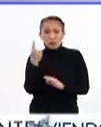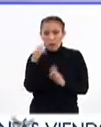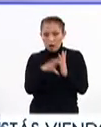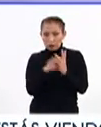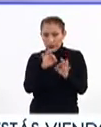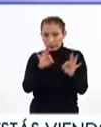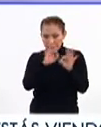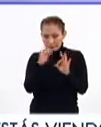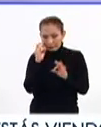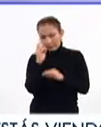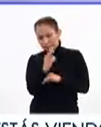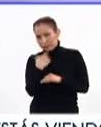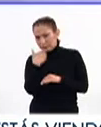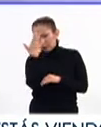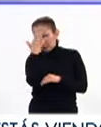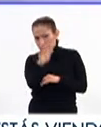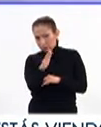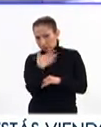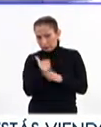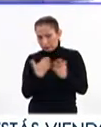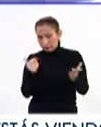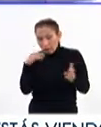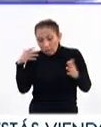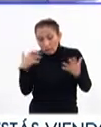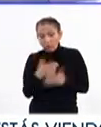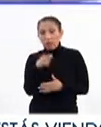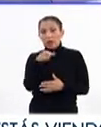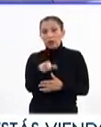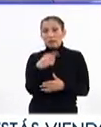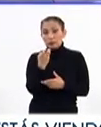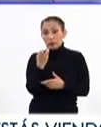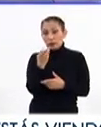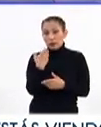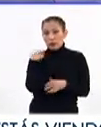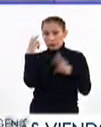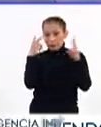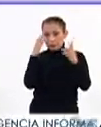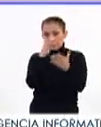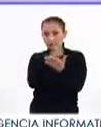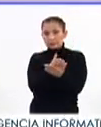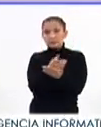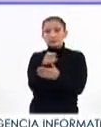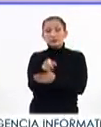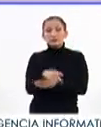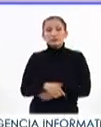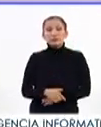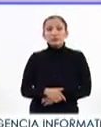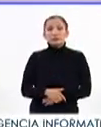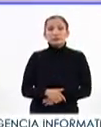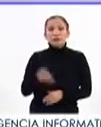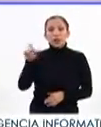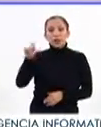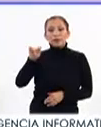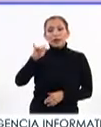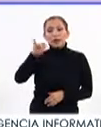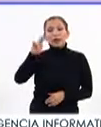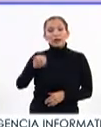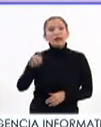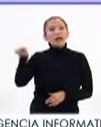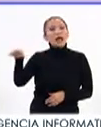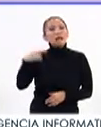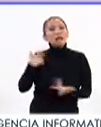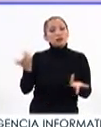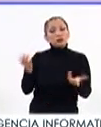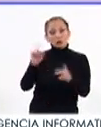muy importante que yo la verdad desconocía y que fue precisamente el motivo de esta visita que hiciste allá a Tajín, es que tienen